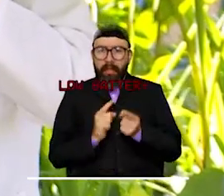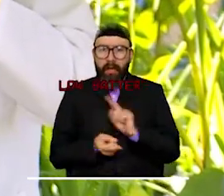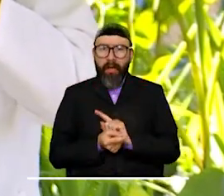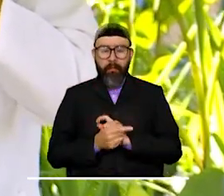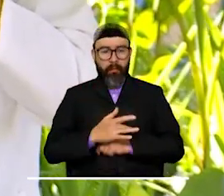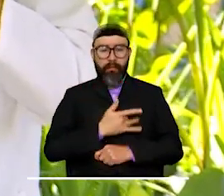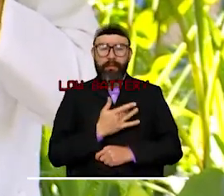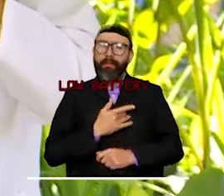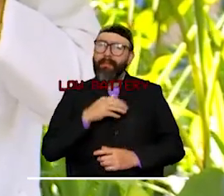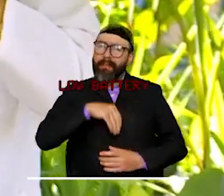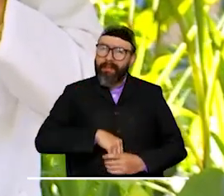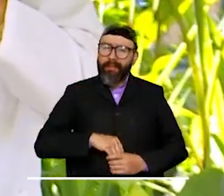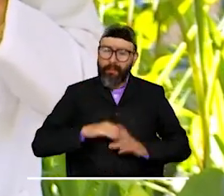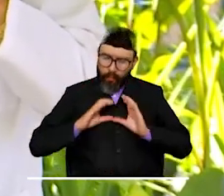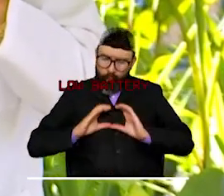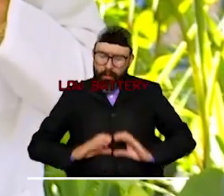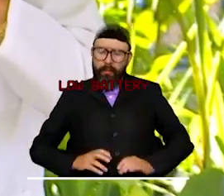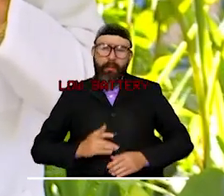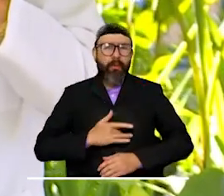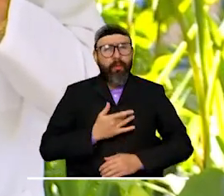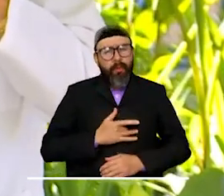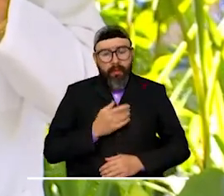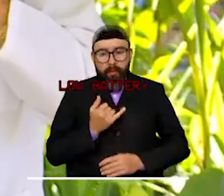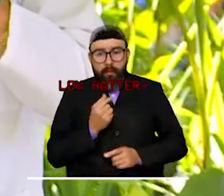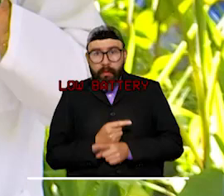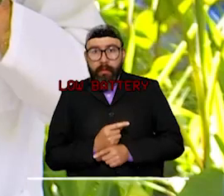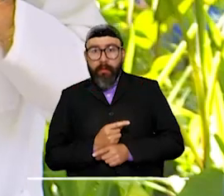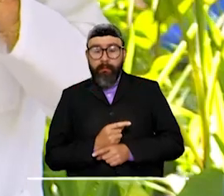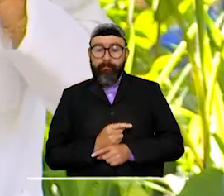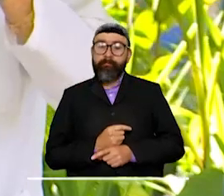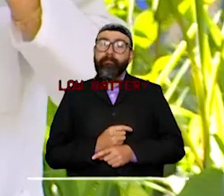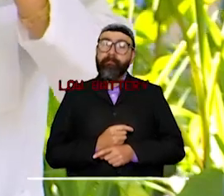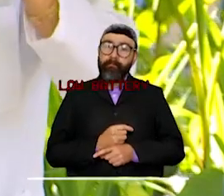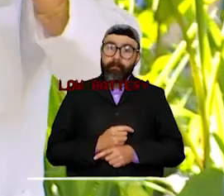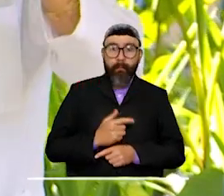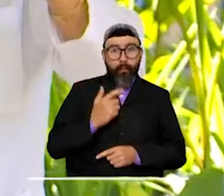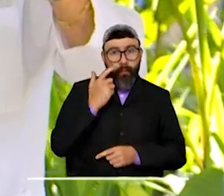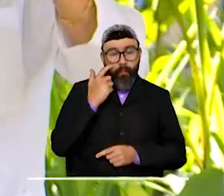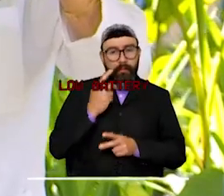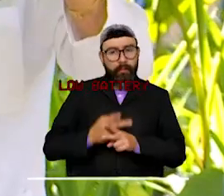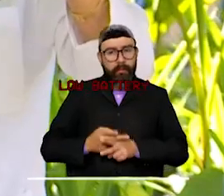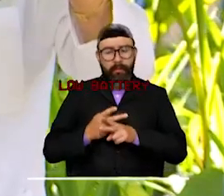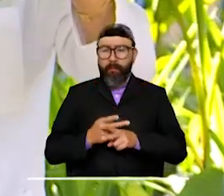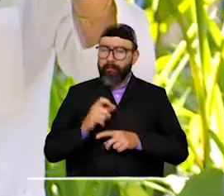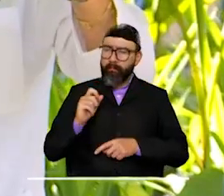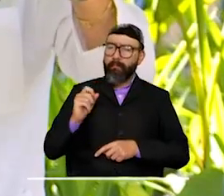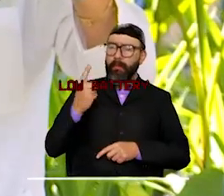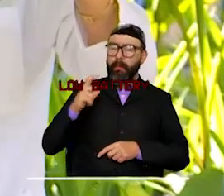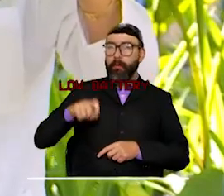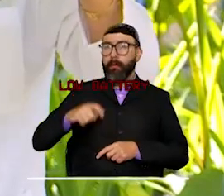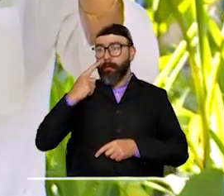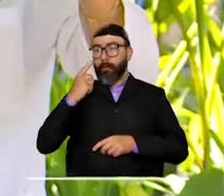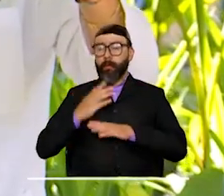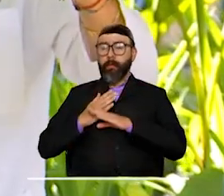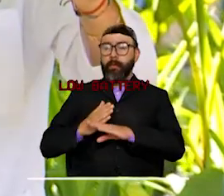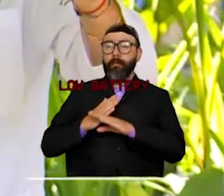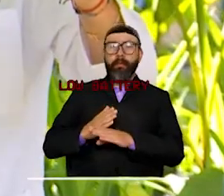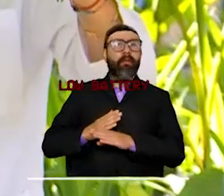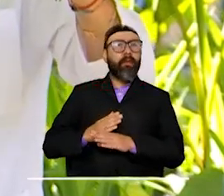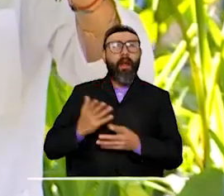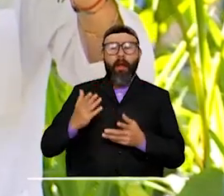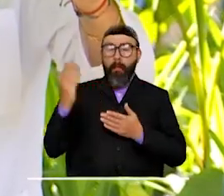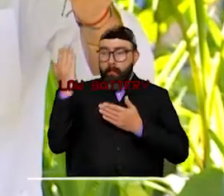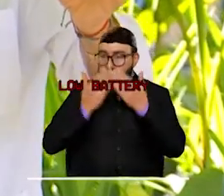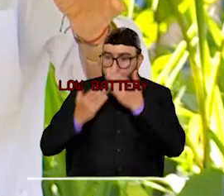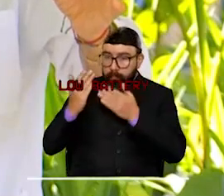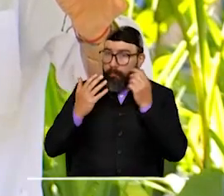en su organismo, la primera vía que deben de buscar es la del diagnóstico a